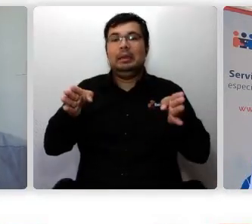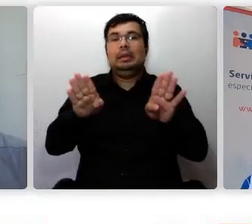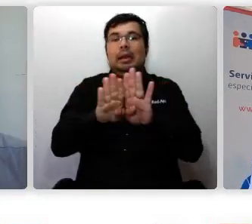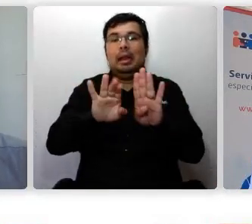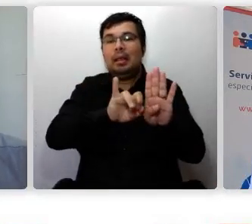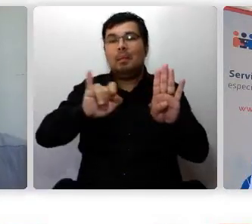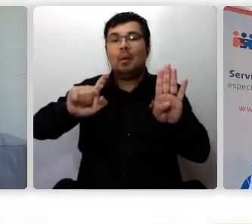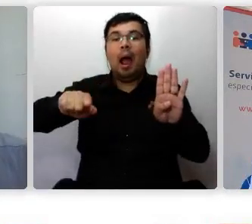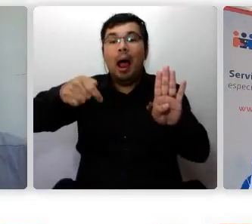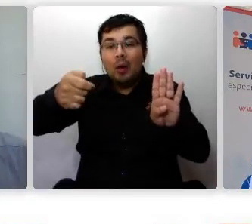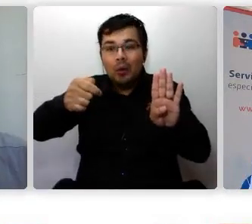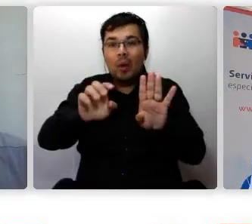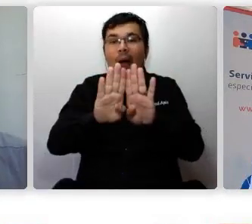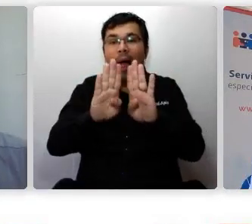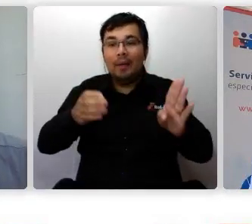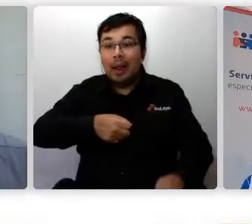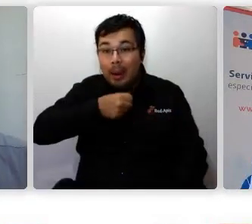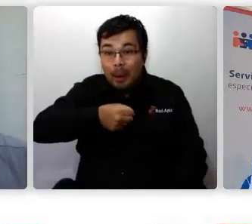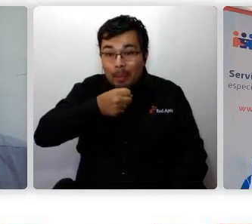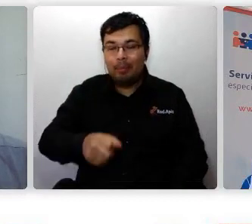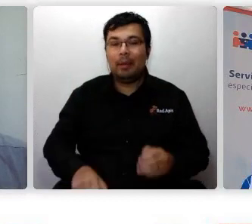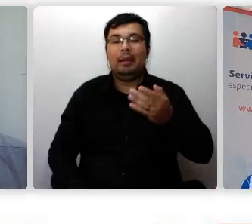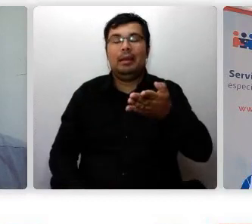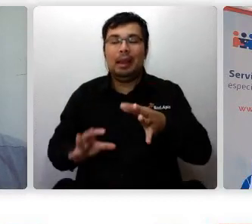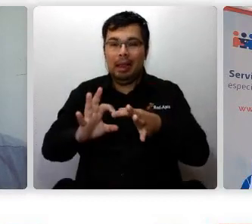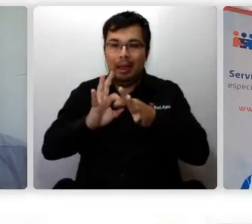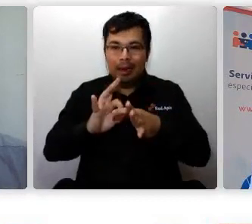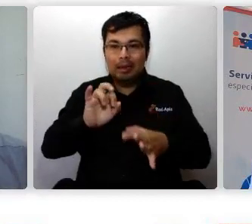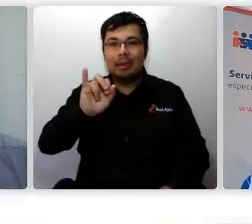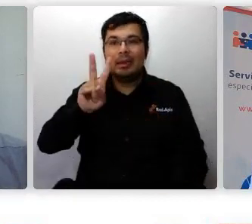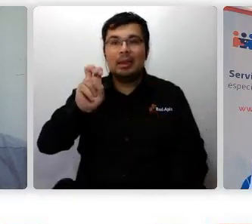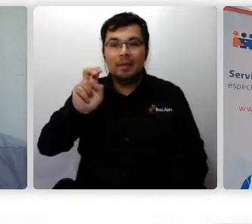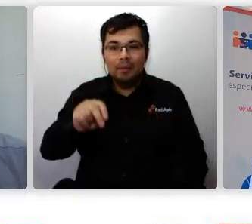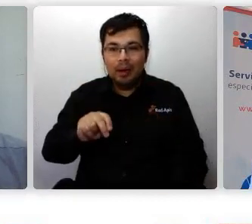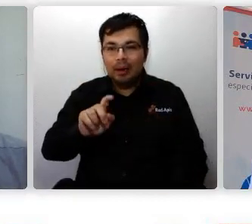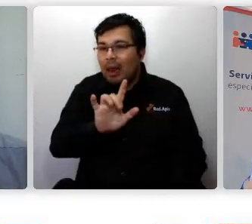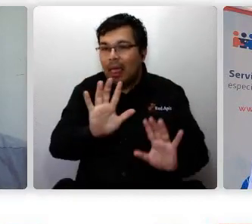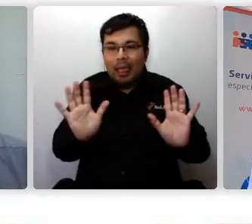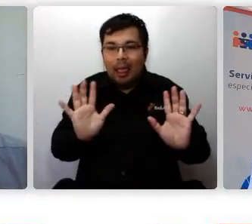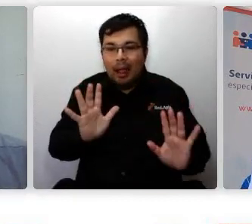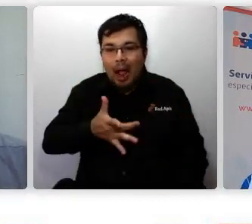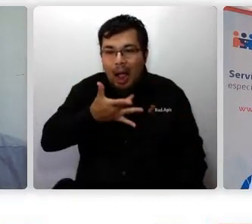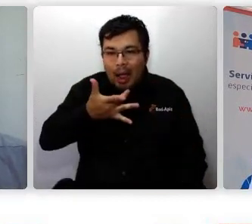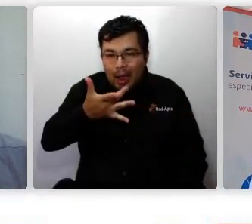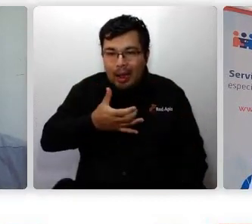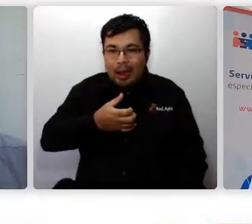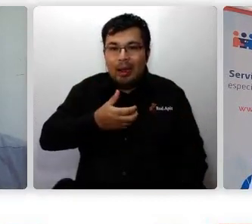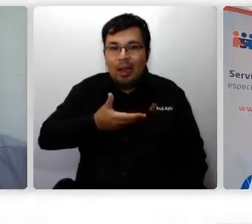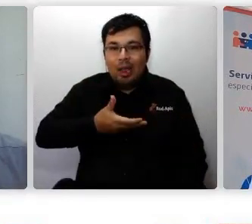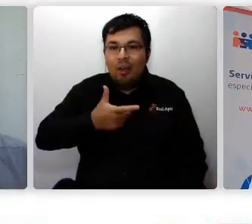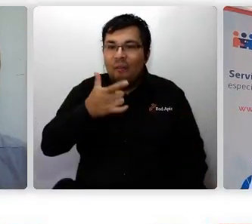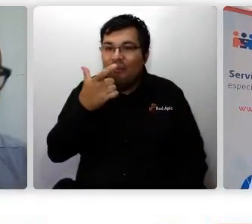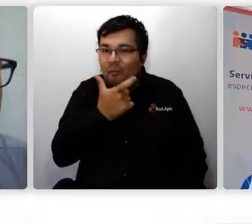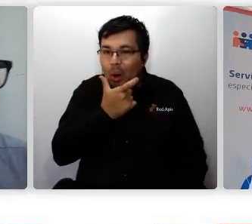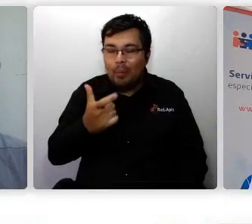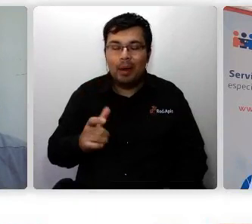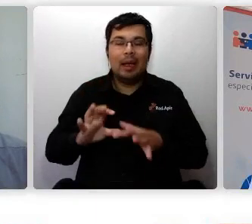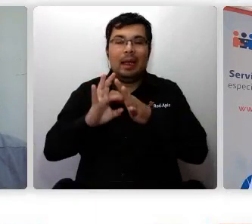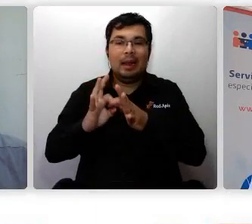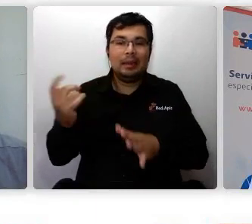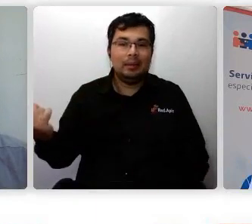comenté al inicio. Gracias, Iván, de verdad, fuera de broma, a tu disposición y al equipo de poder estar nuevamente acá.